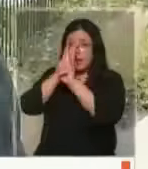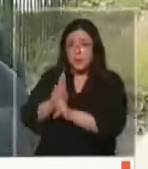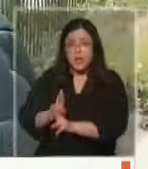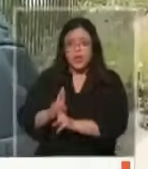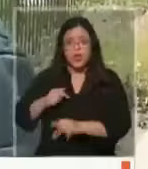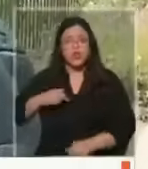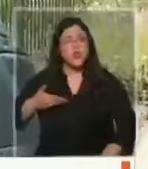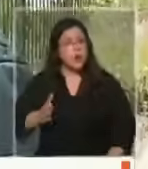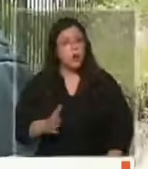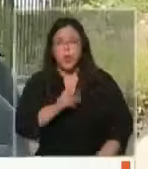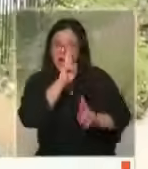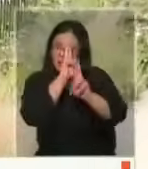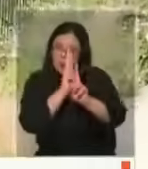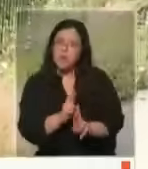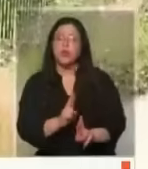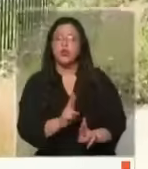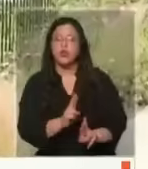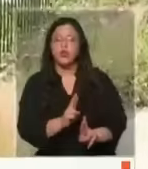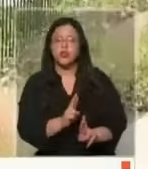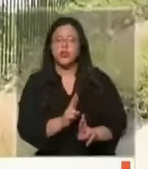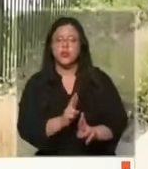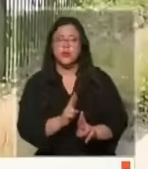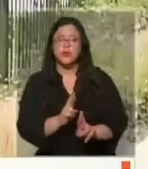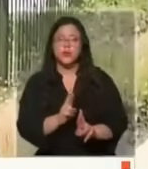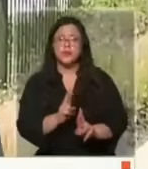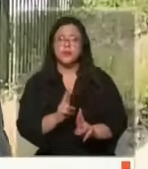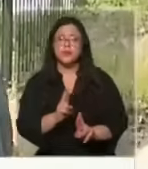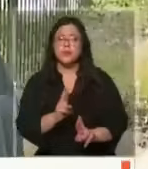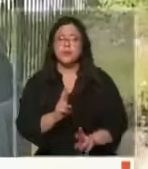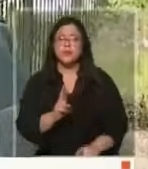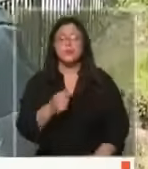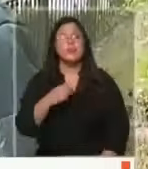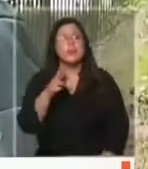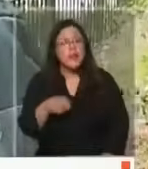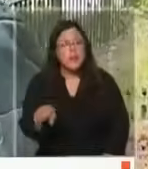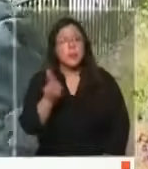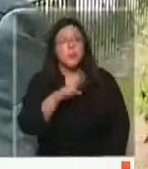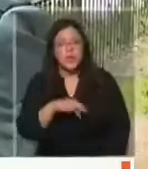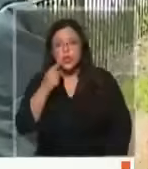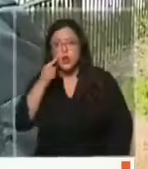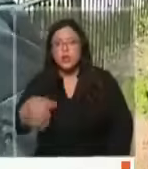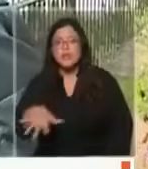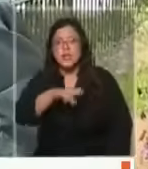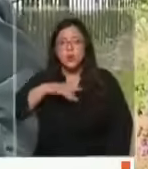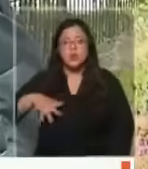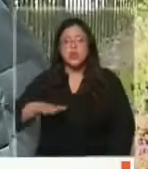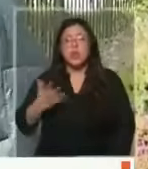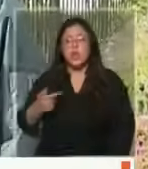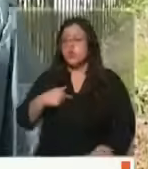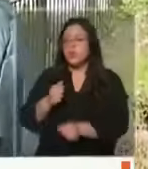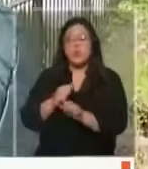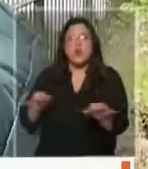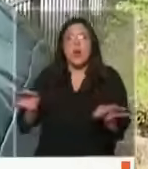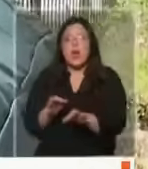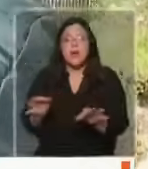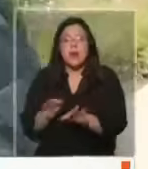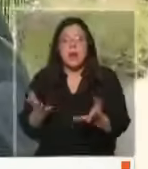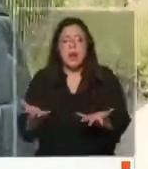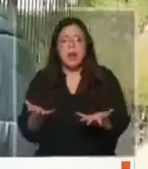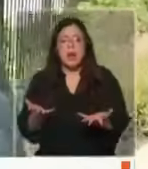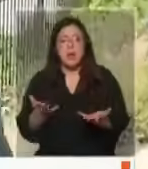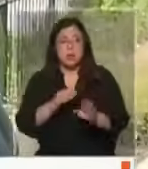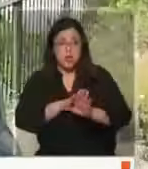seguir siendo respetuoso. He vuelto a insistir en que los hechos no me puedo referir, no porque los quiera